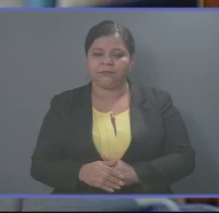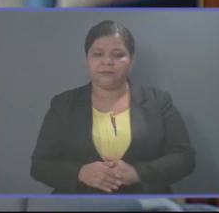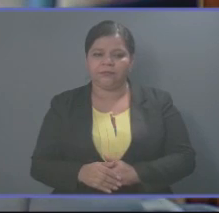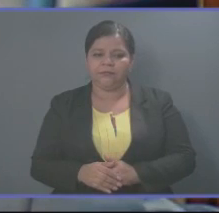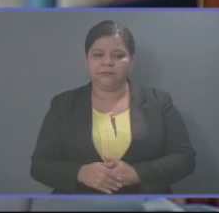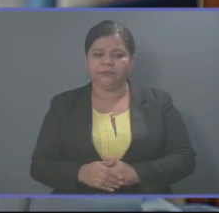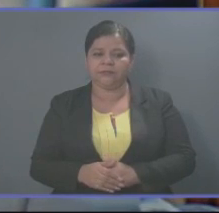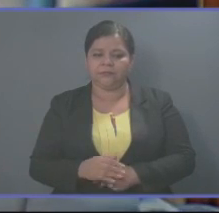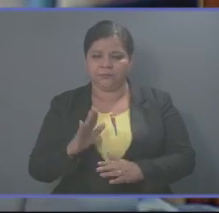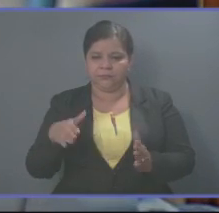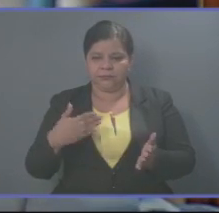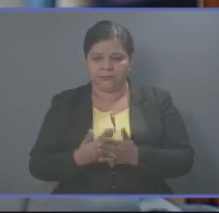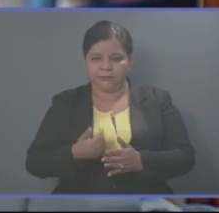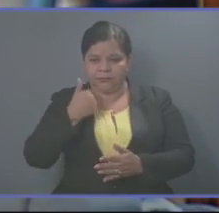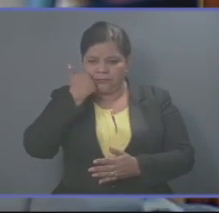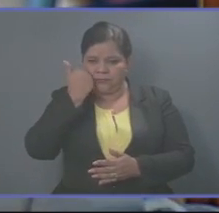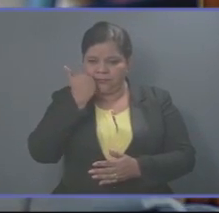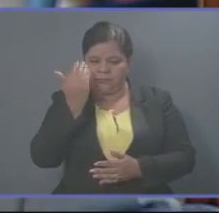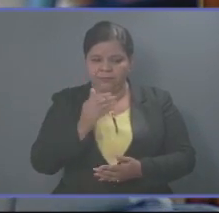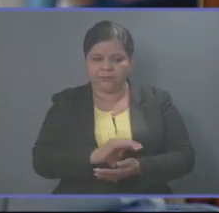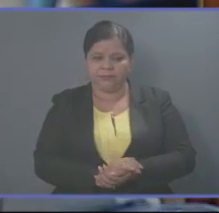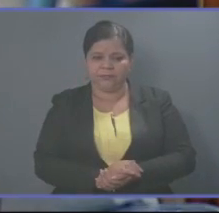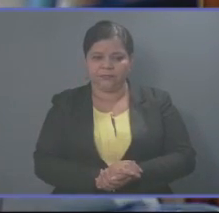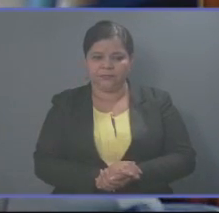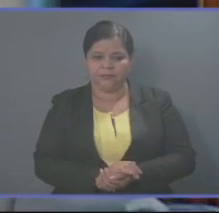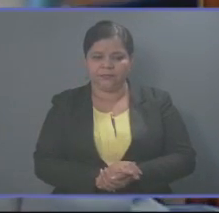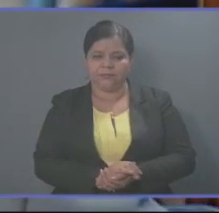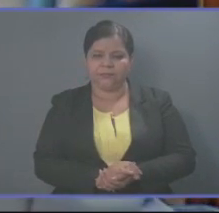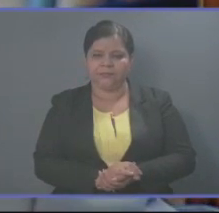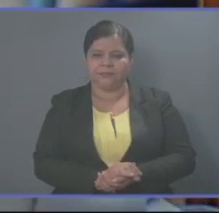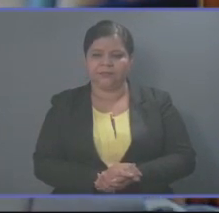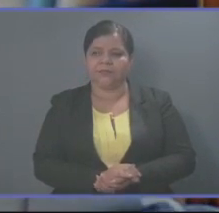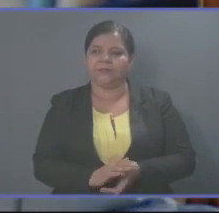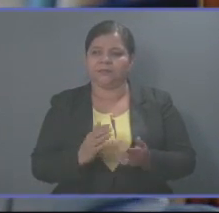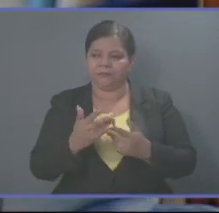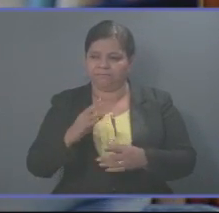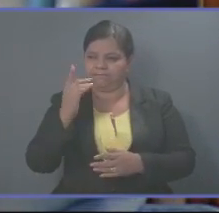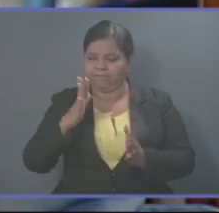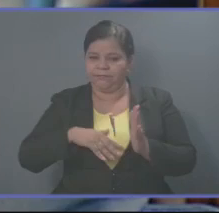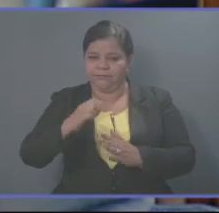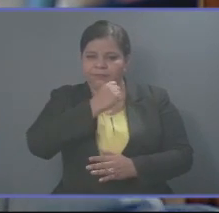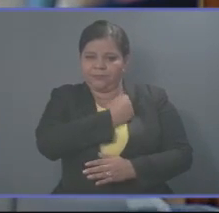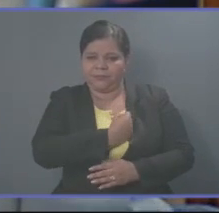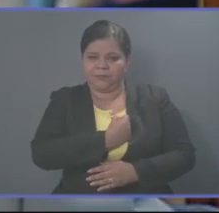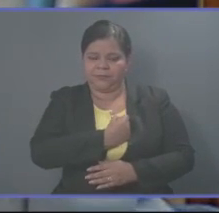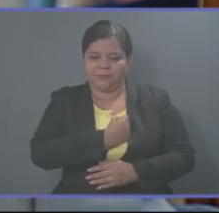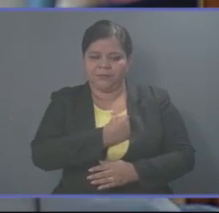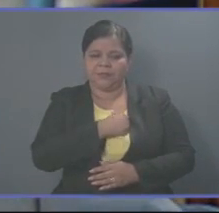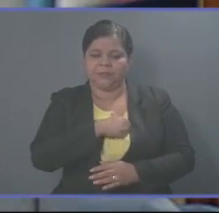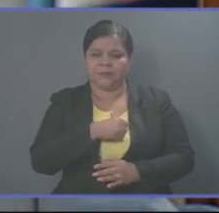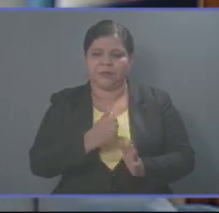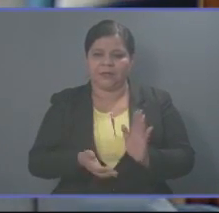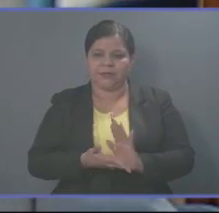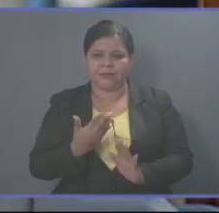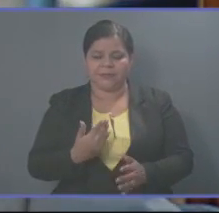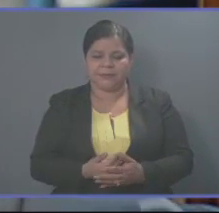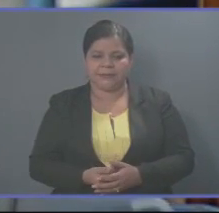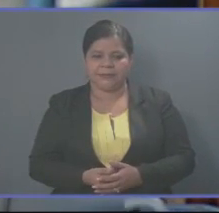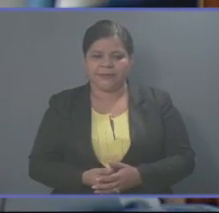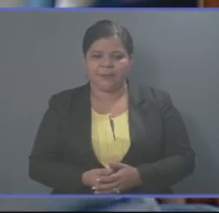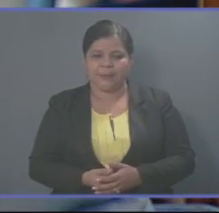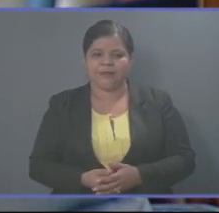Son jóvenes que con mucho sacrificio, que con mucha disciplina y que con